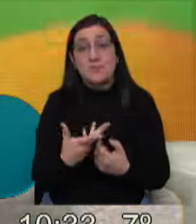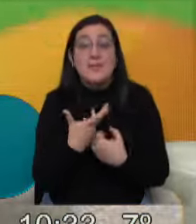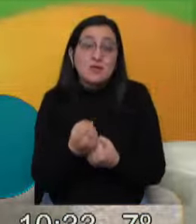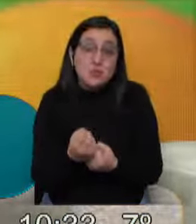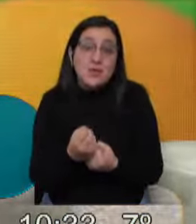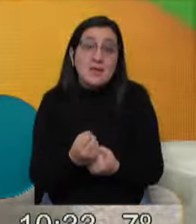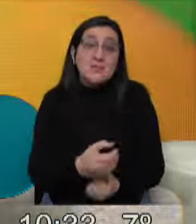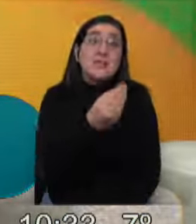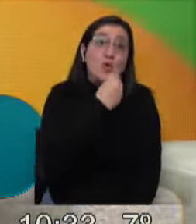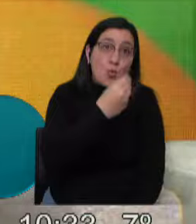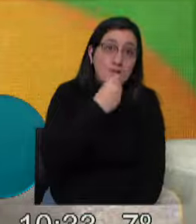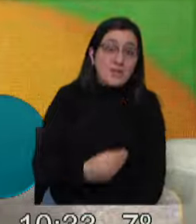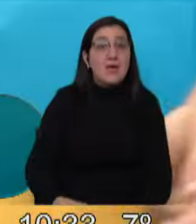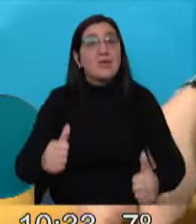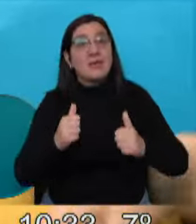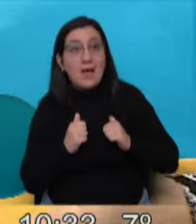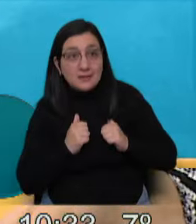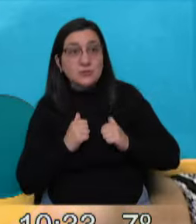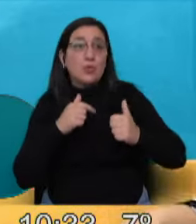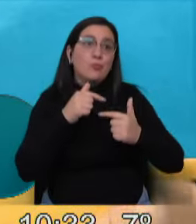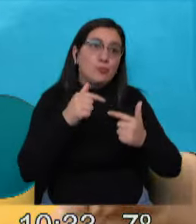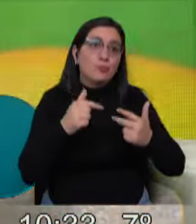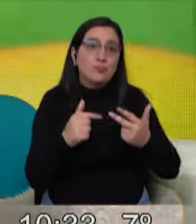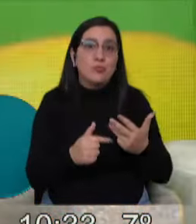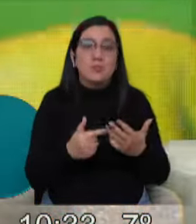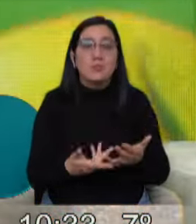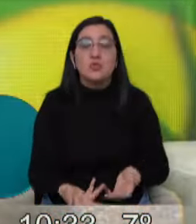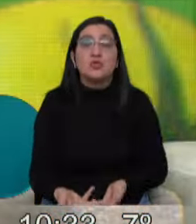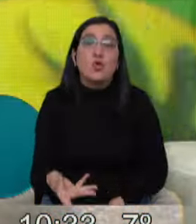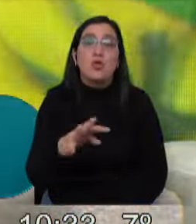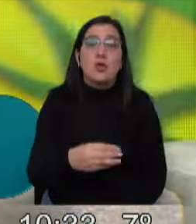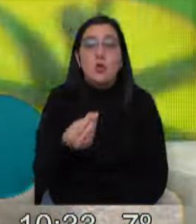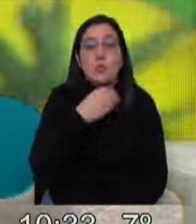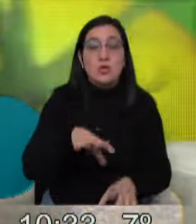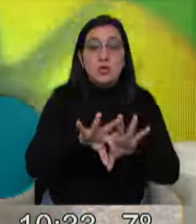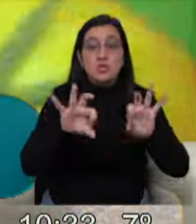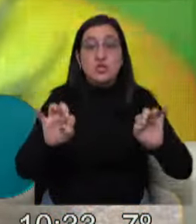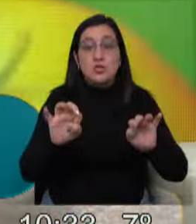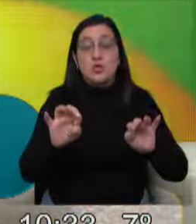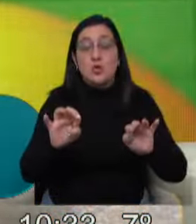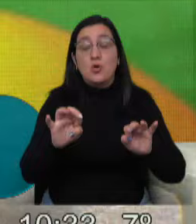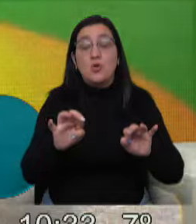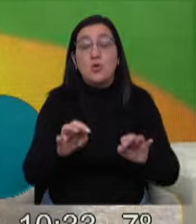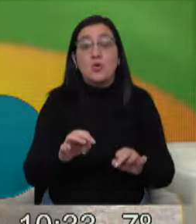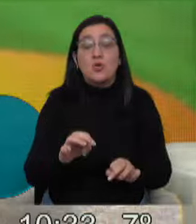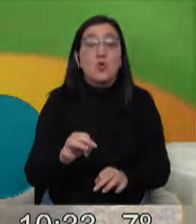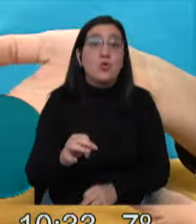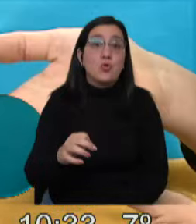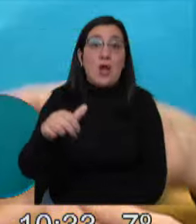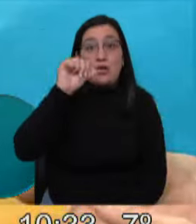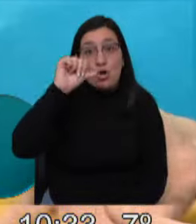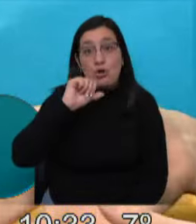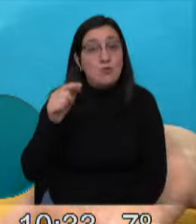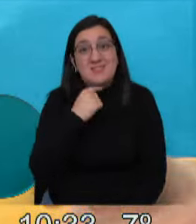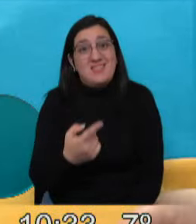que estás diciendo también va de la mano. Si me clavo todos los días un chorizo al pan con una copa de vino y tomo el colágeno, no me va a salir para nada.